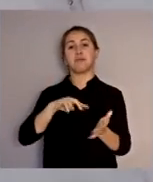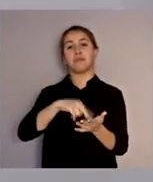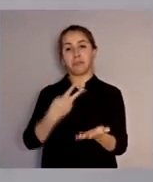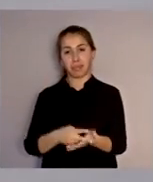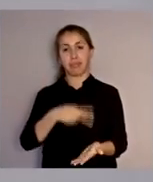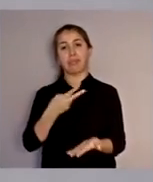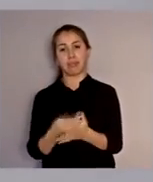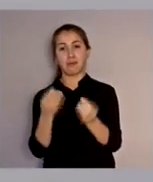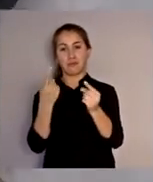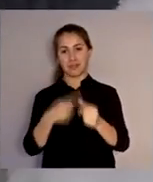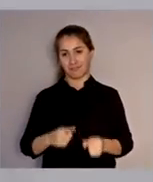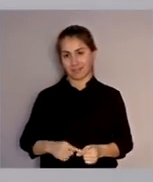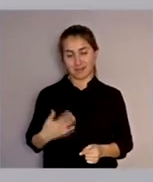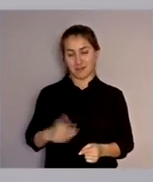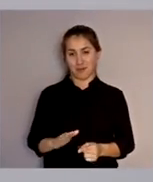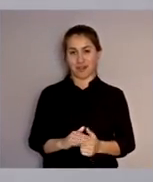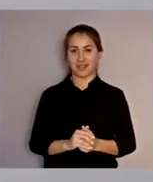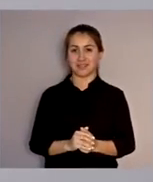mis caídas.